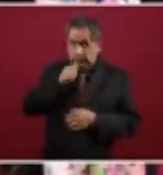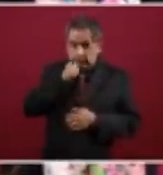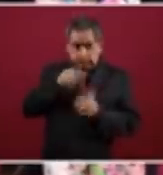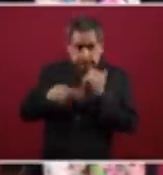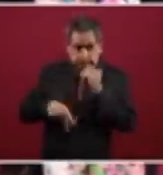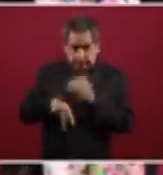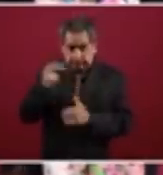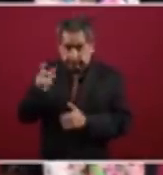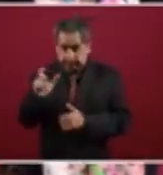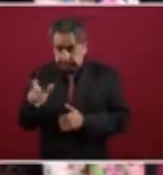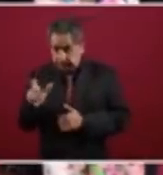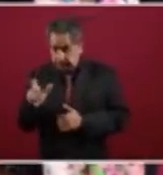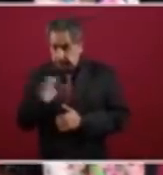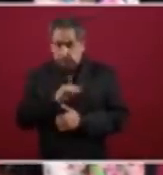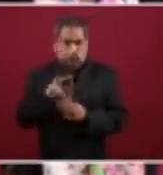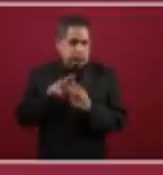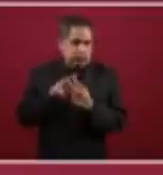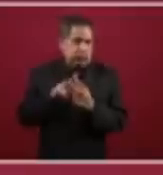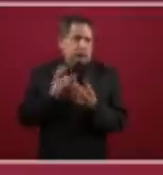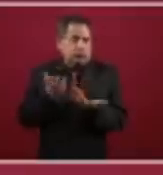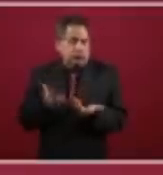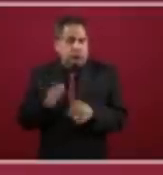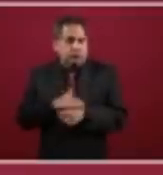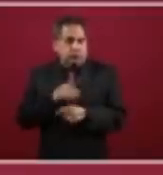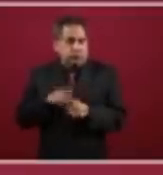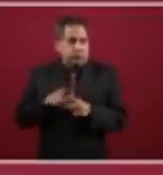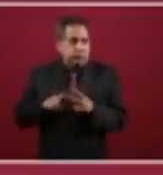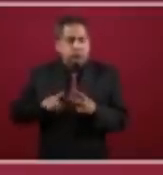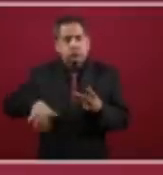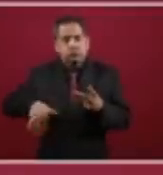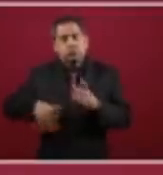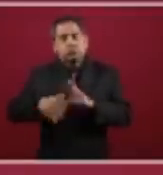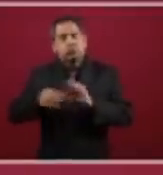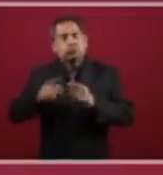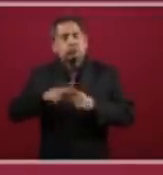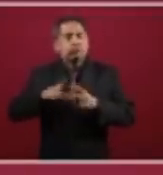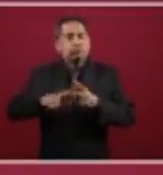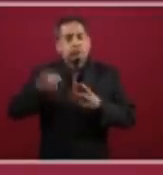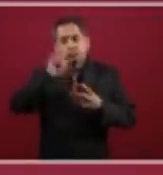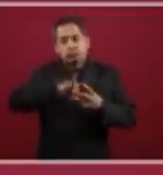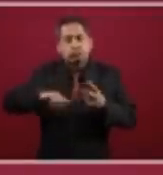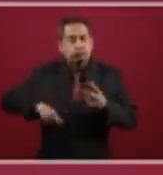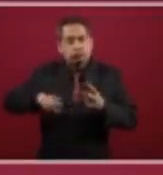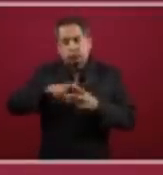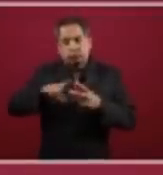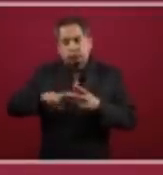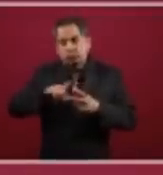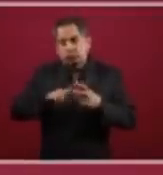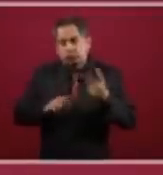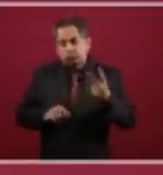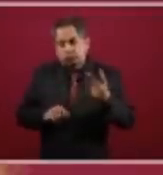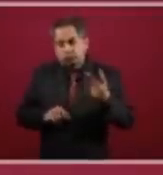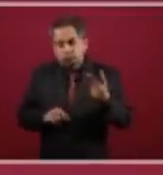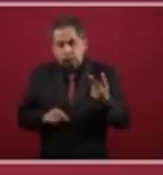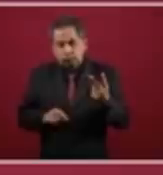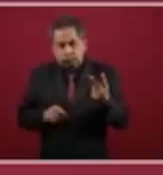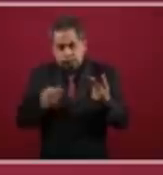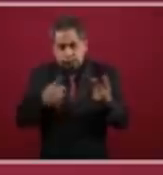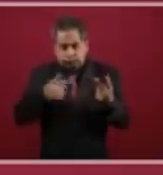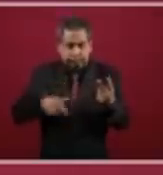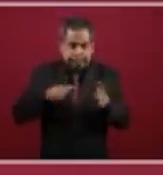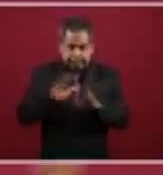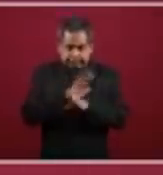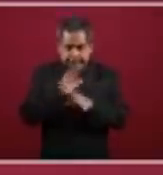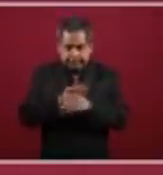tarjeta del bienestar puede ser por dos motivos. Como ya lo explicó la jefa de gobierno, estamos cambiando